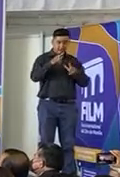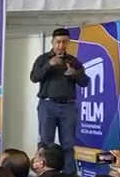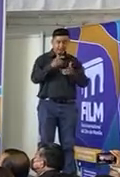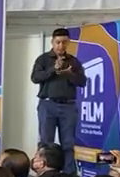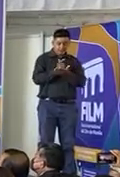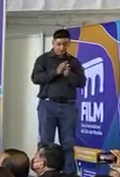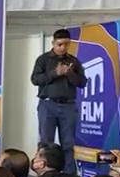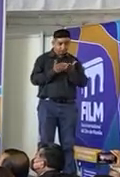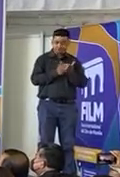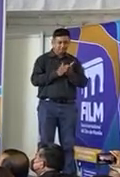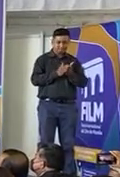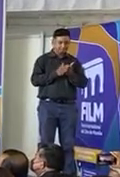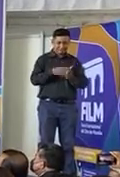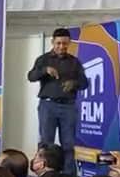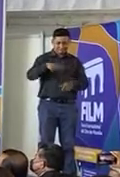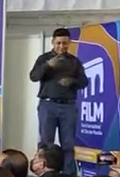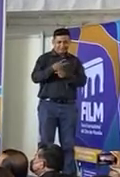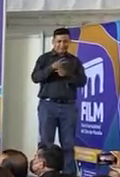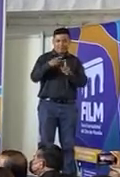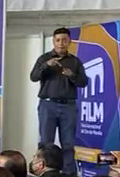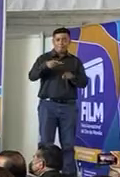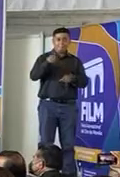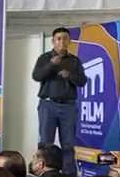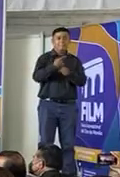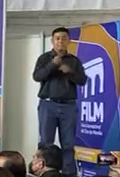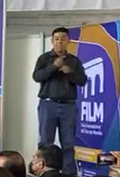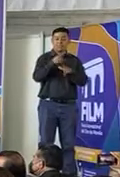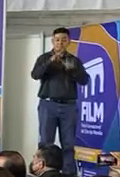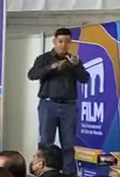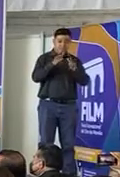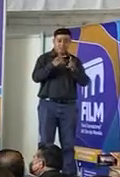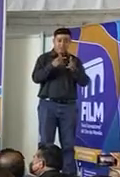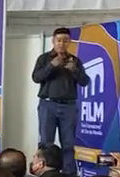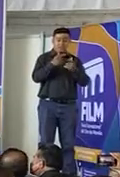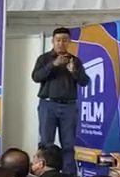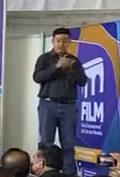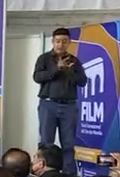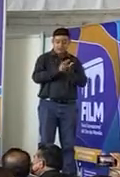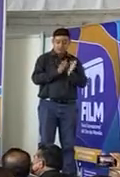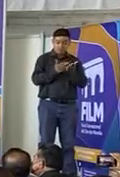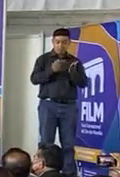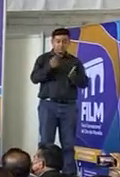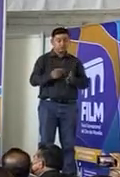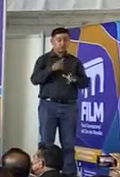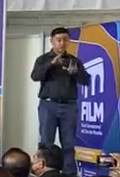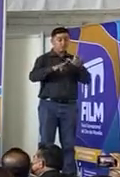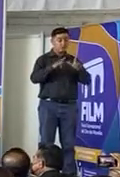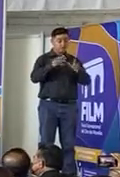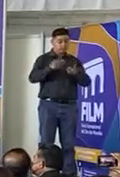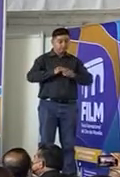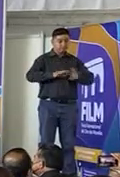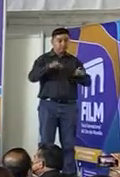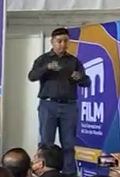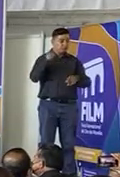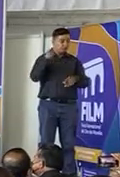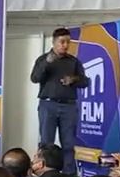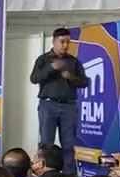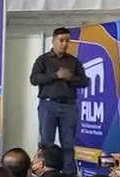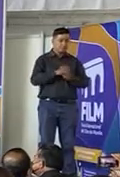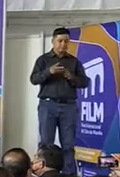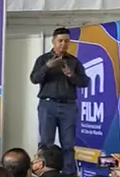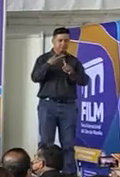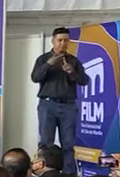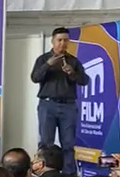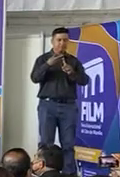segundo, porque es la primera feria del libro que se inaugura desde el Ayuntamiento de Morelia en este formato. Y en tercera, porque al